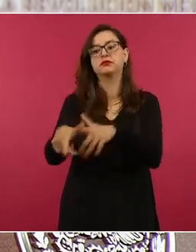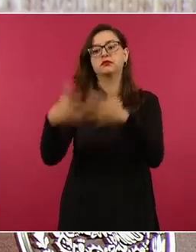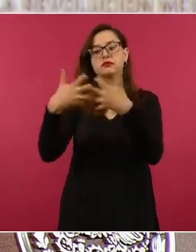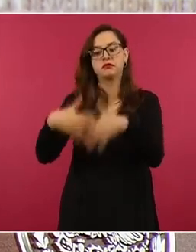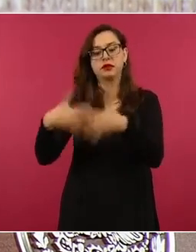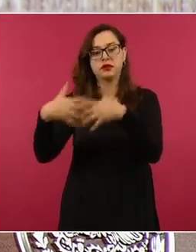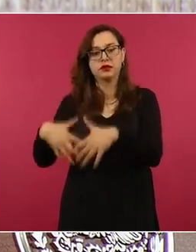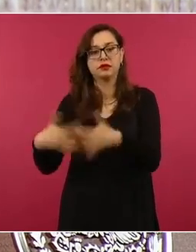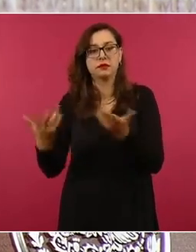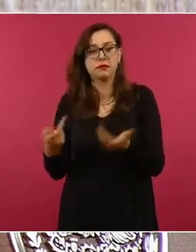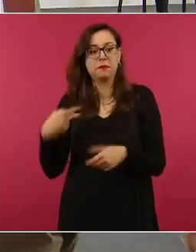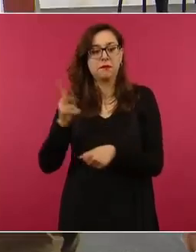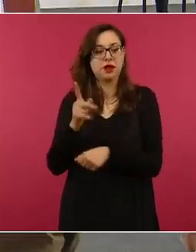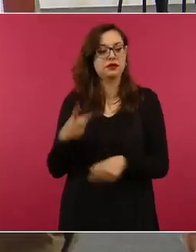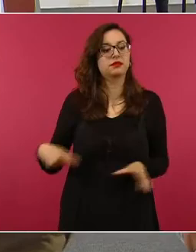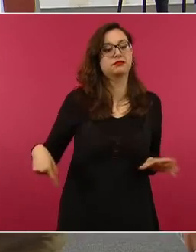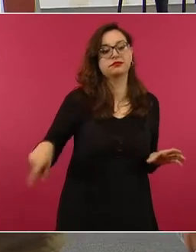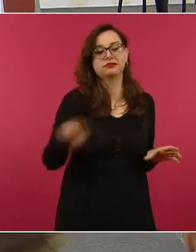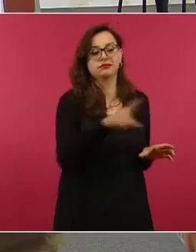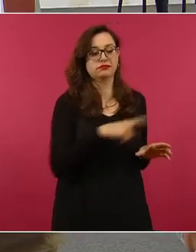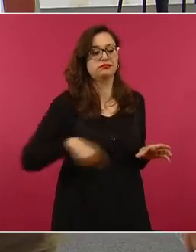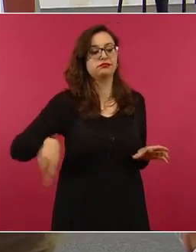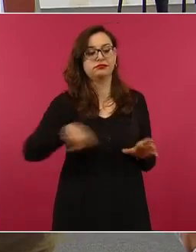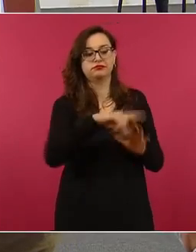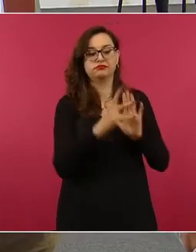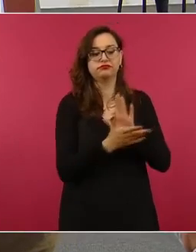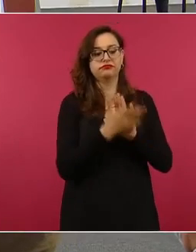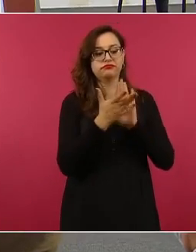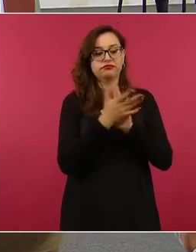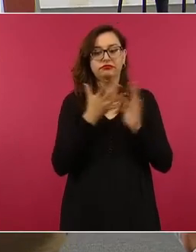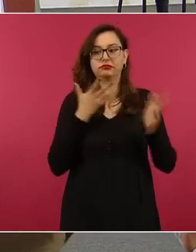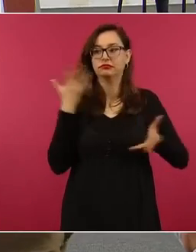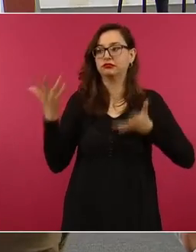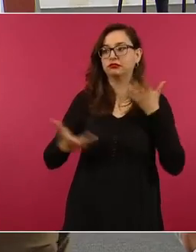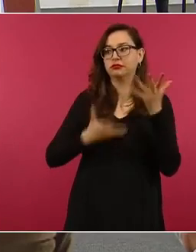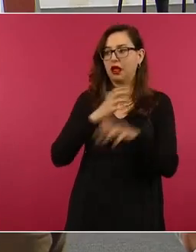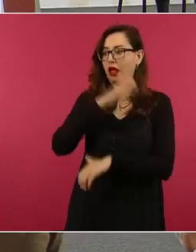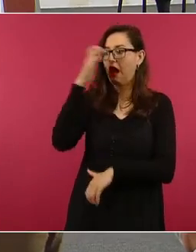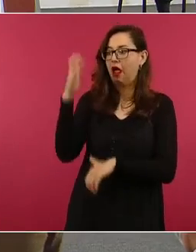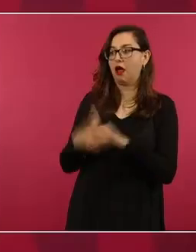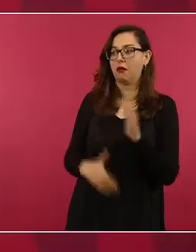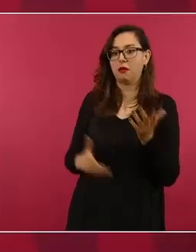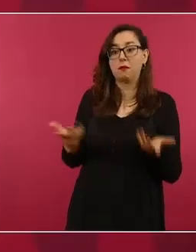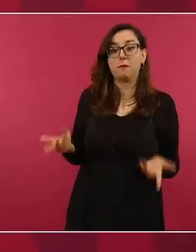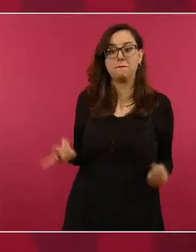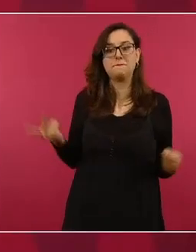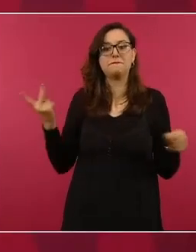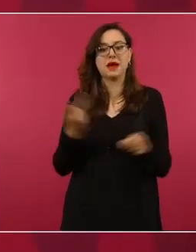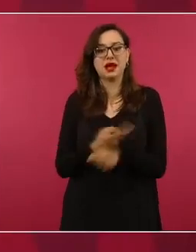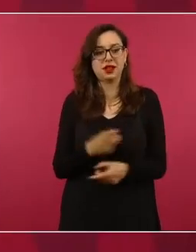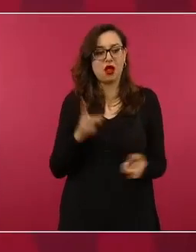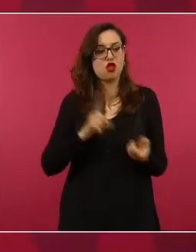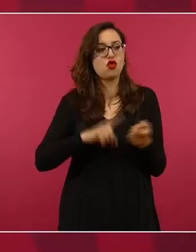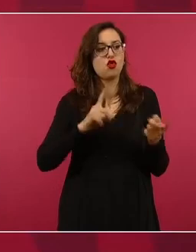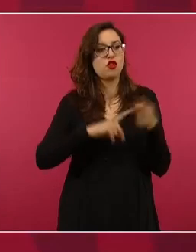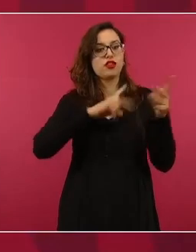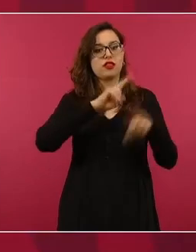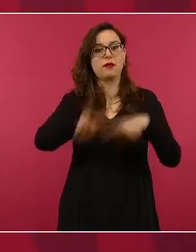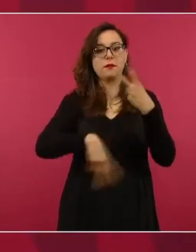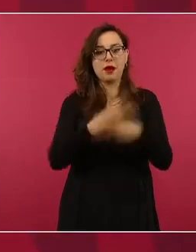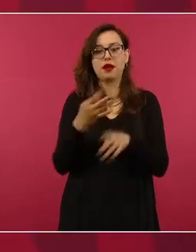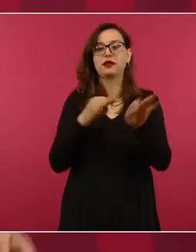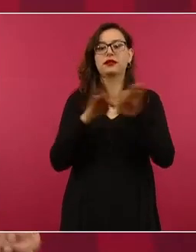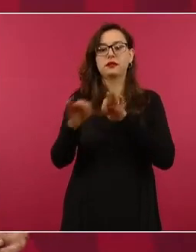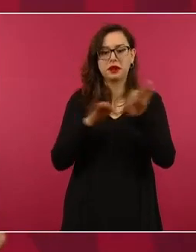y los trabajadores de la construcción tienen que tener opciones. Otra cuestión que estamos